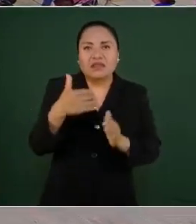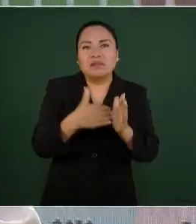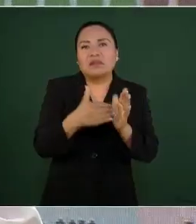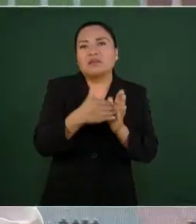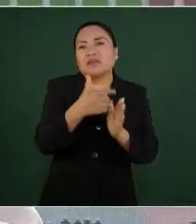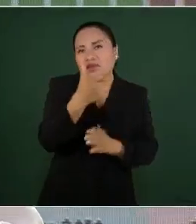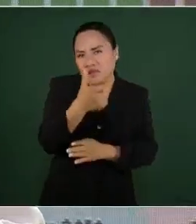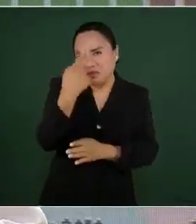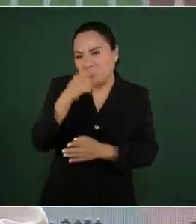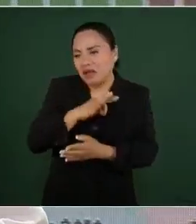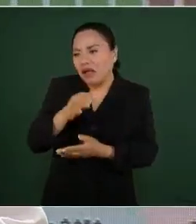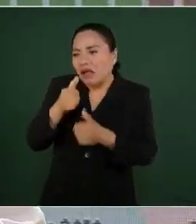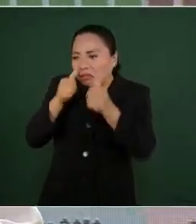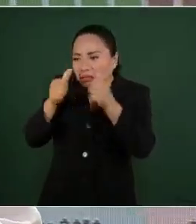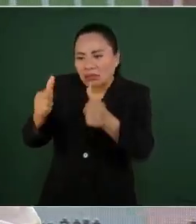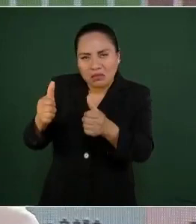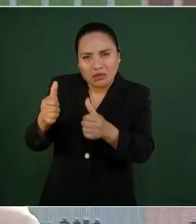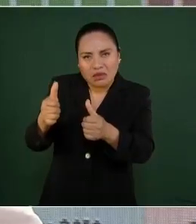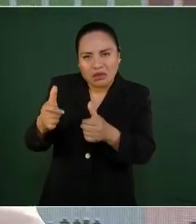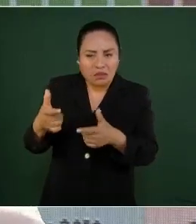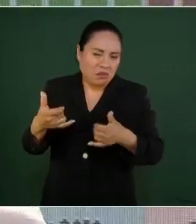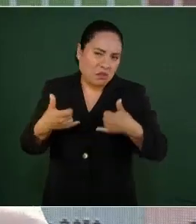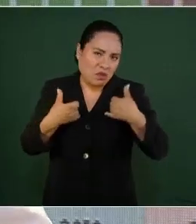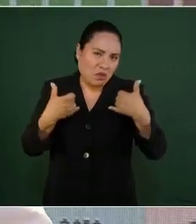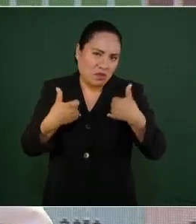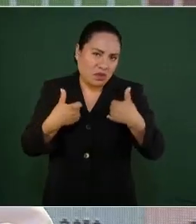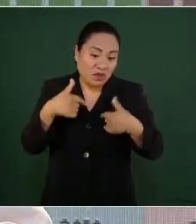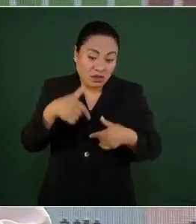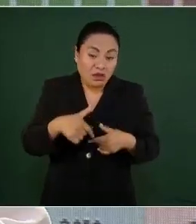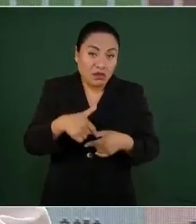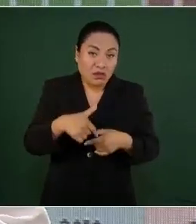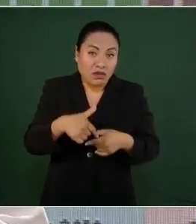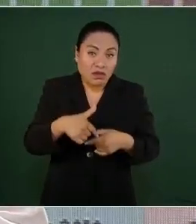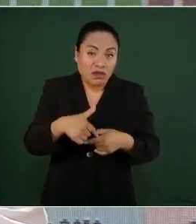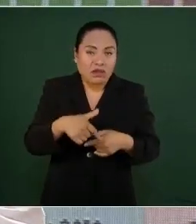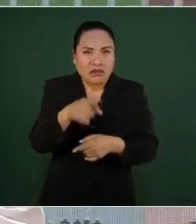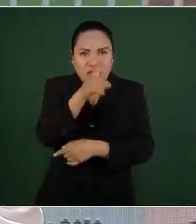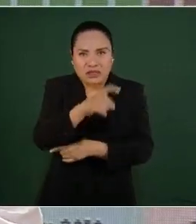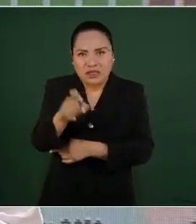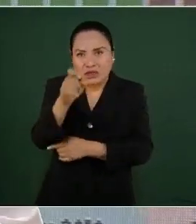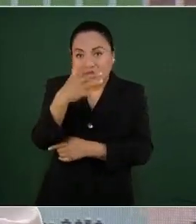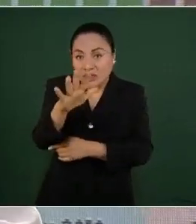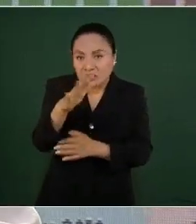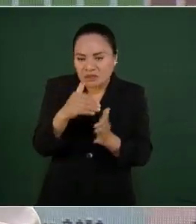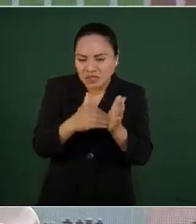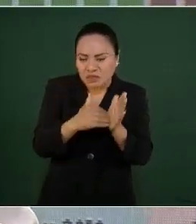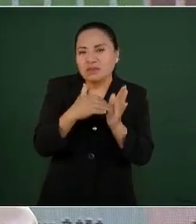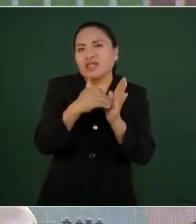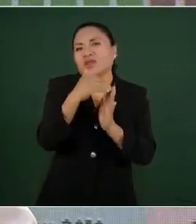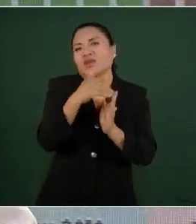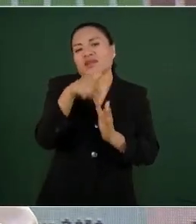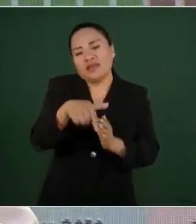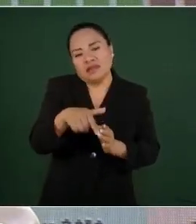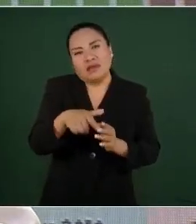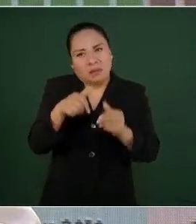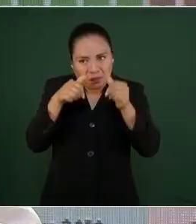millones. Solo en un programa nuestro, 110 mil millones de pesos.